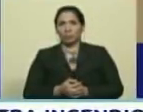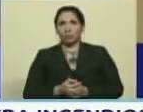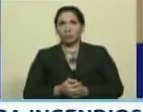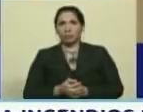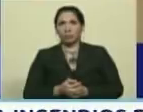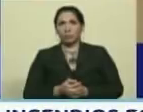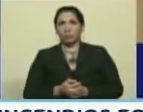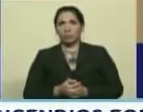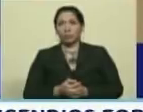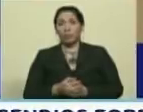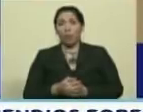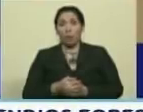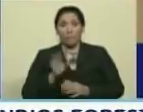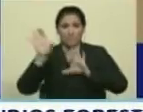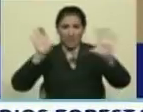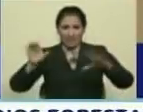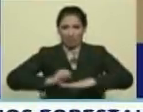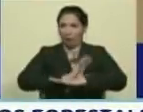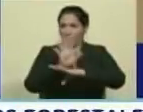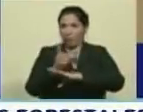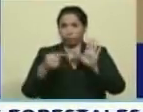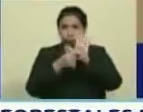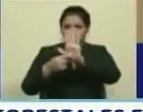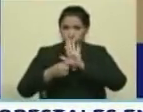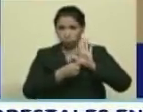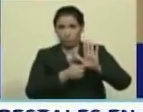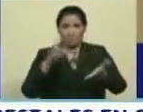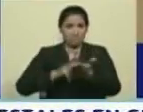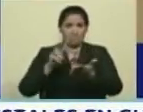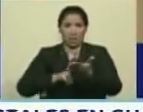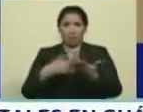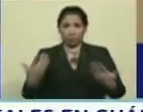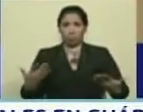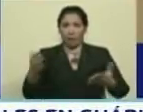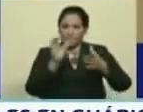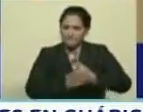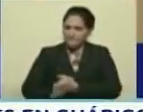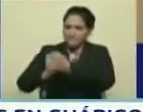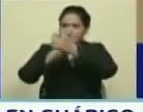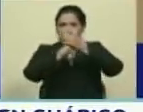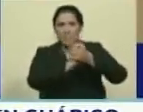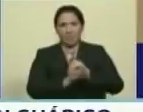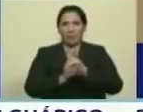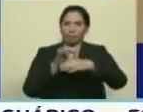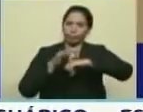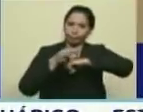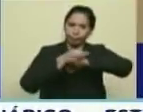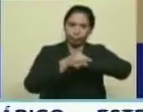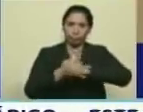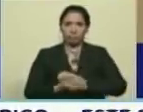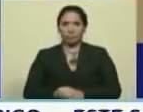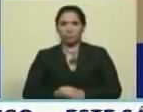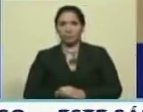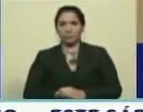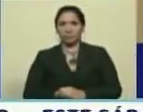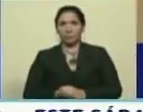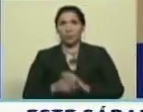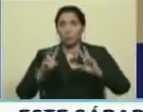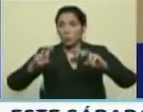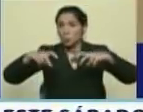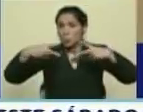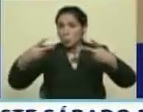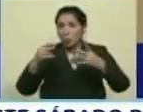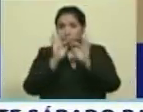del ALBA realmente demostraron su verdadera amistad con Dominica en un momento y periodo